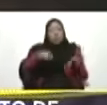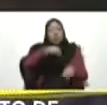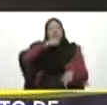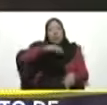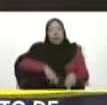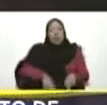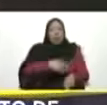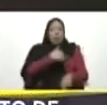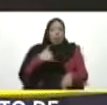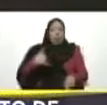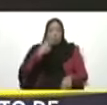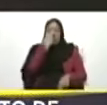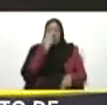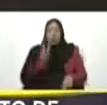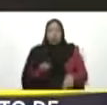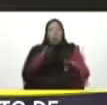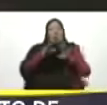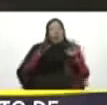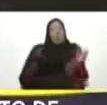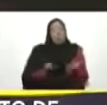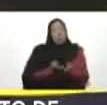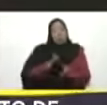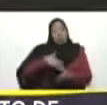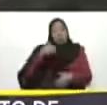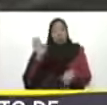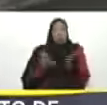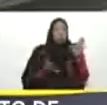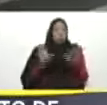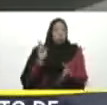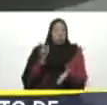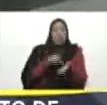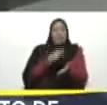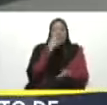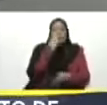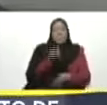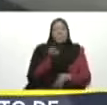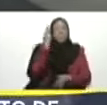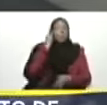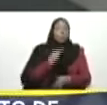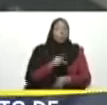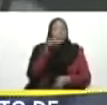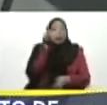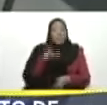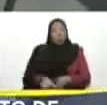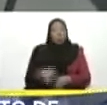quiera visitar en Venezuela y en el mundo, en el Ingenio de Bolívar en San Mateo,